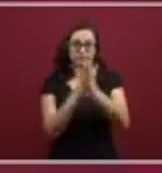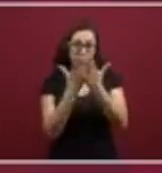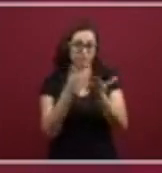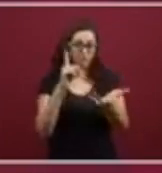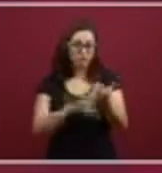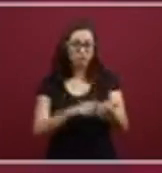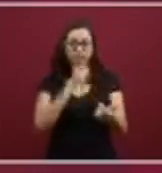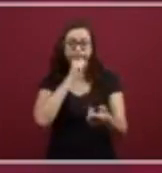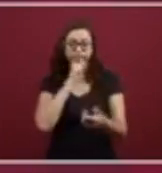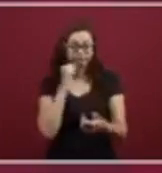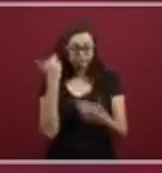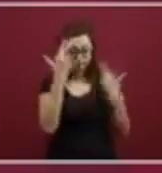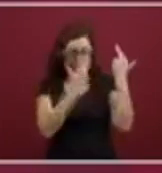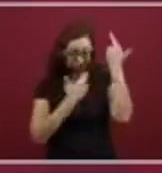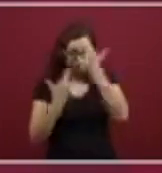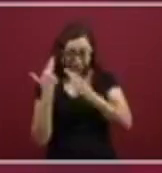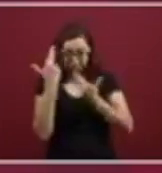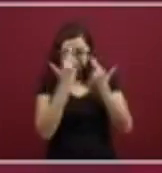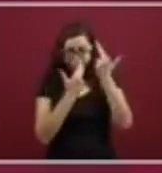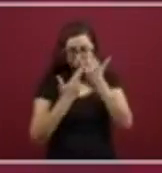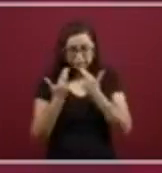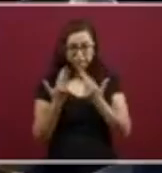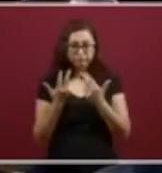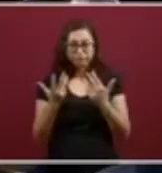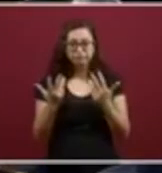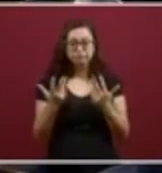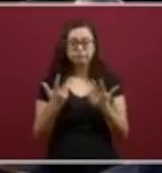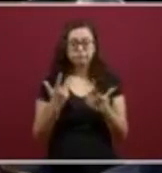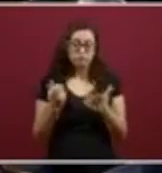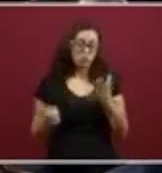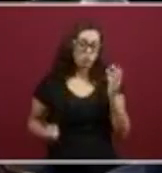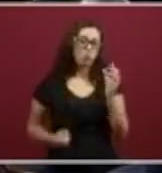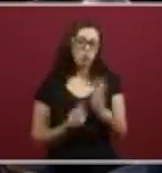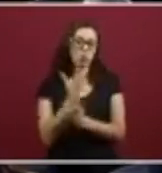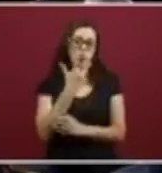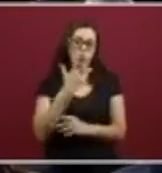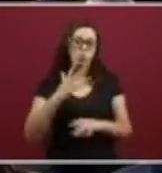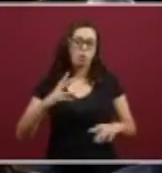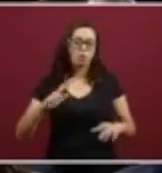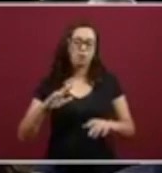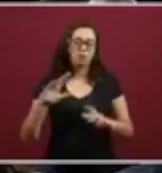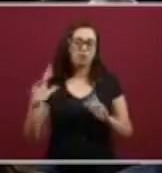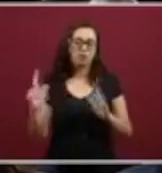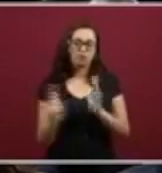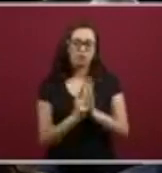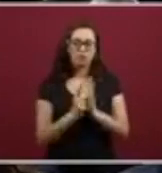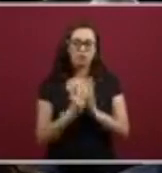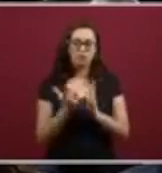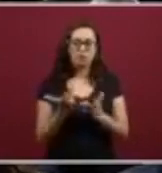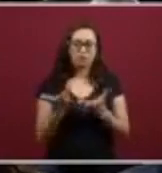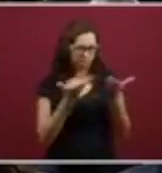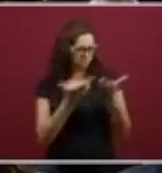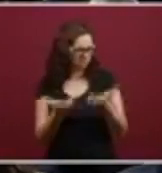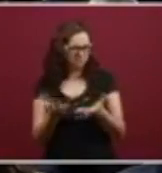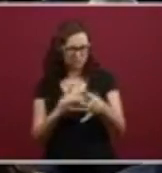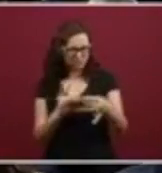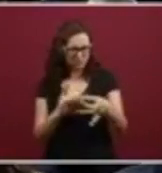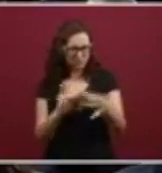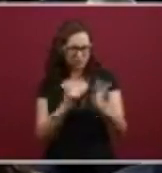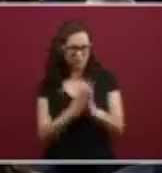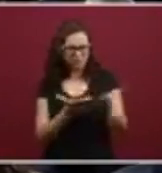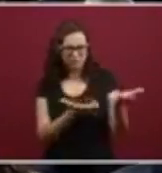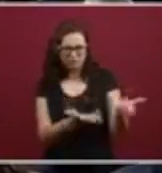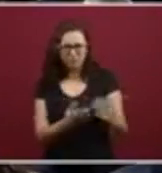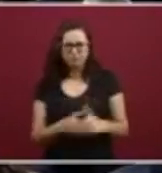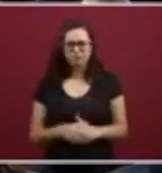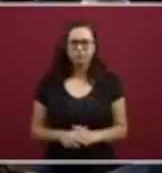educativos. Eso es parte de la nueva reforma. Si tú puedes explicar sobre eso, por favor. Sí,